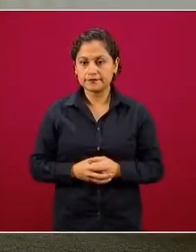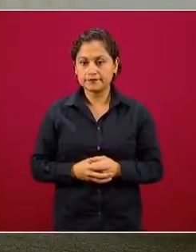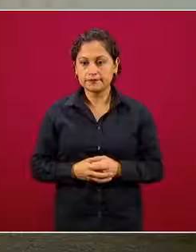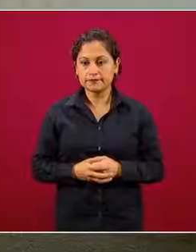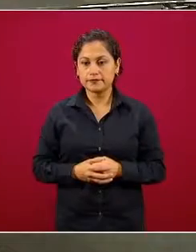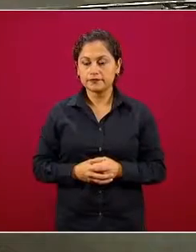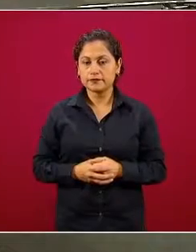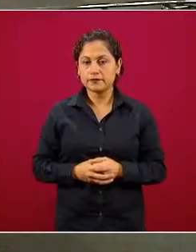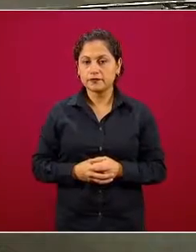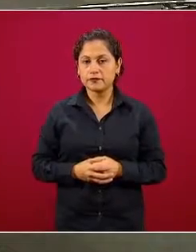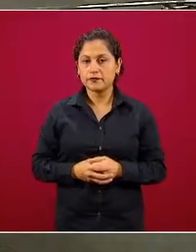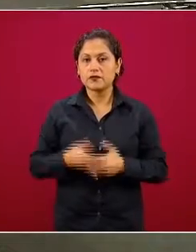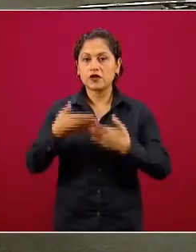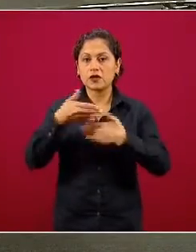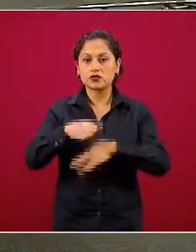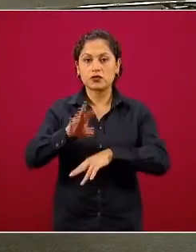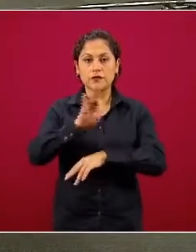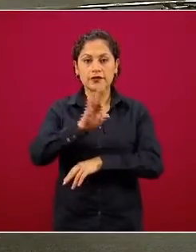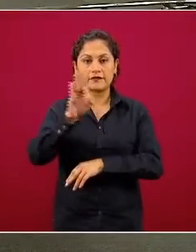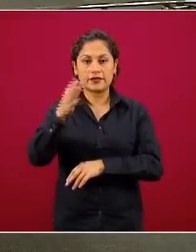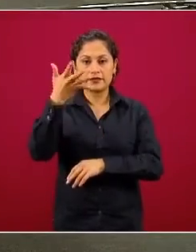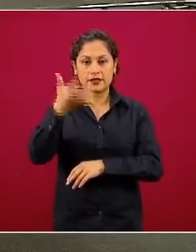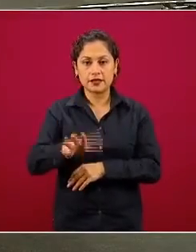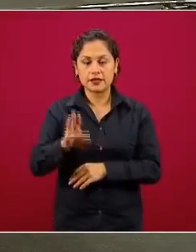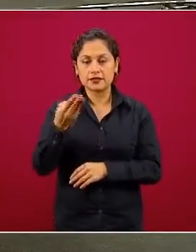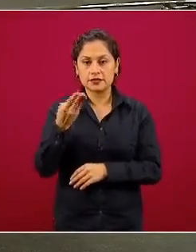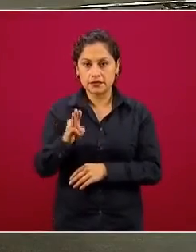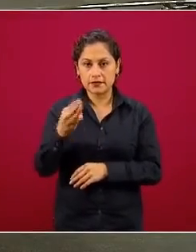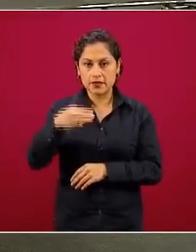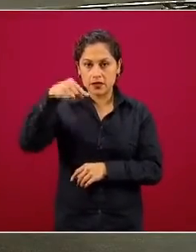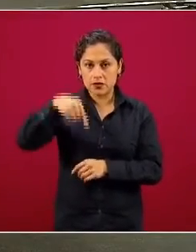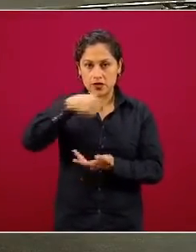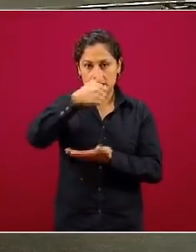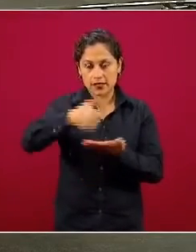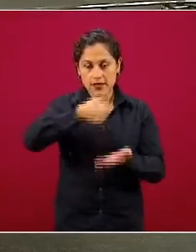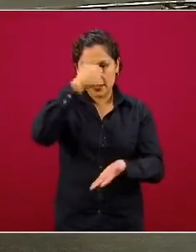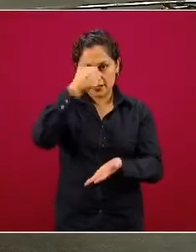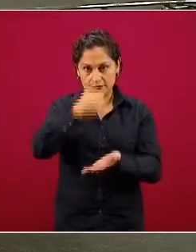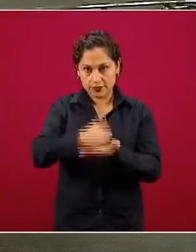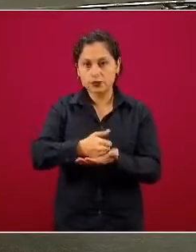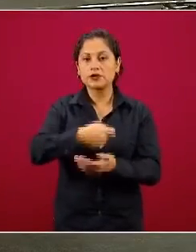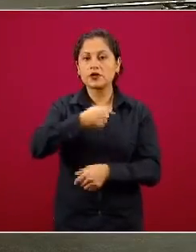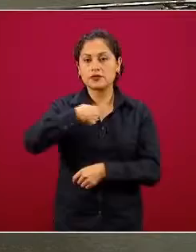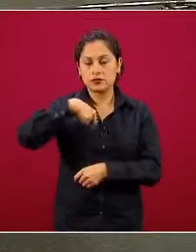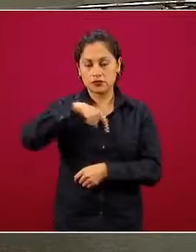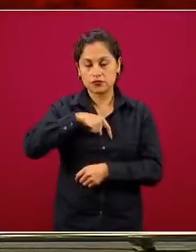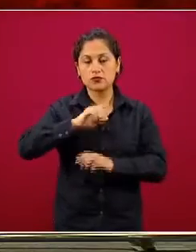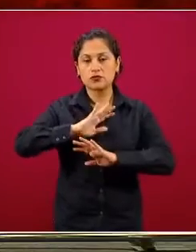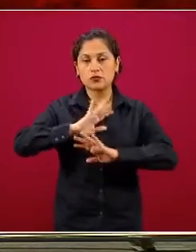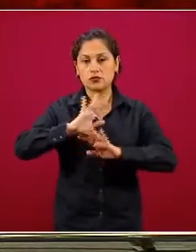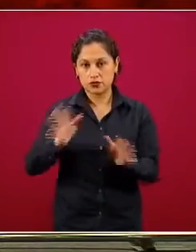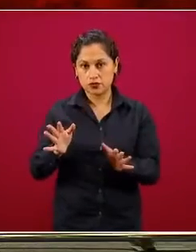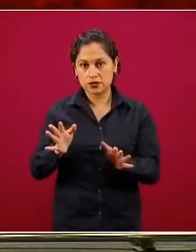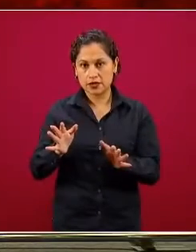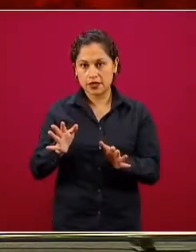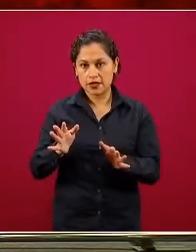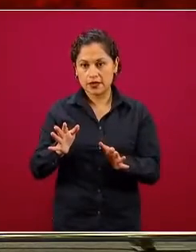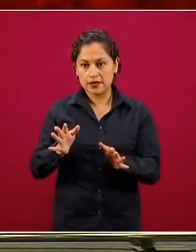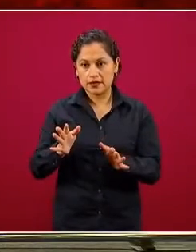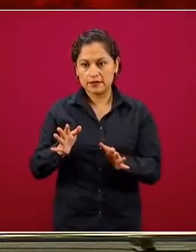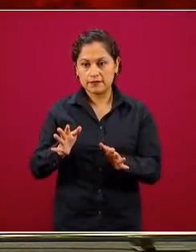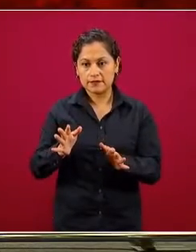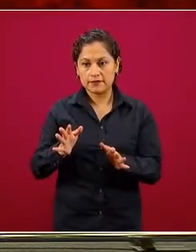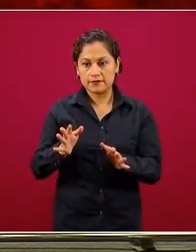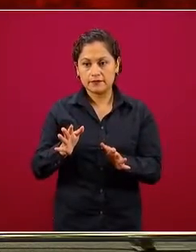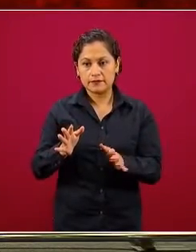Sí, sobre el caso del 10 de mayo, en la ciudad hemos optado en todas las ocasiones, y además por la